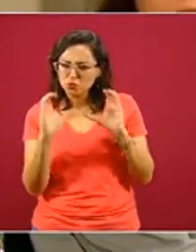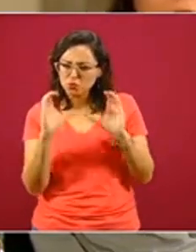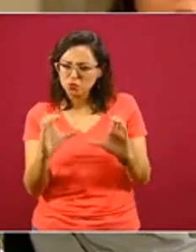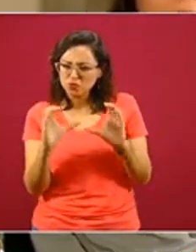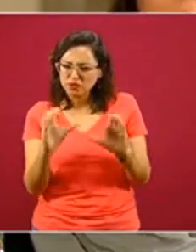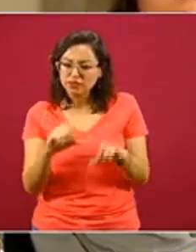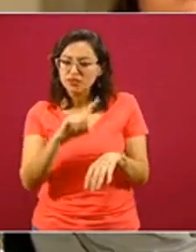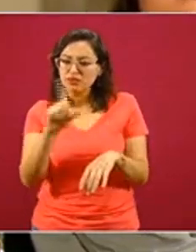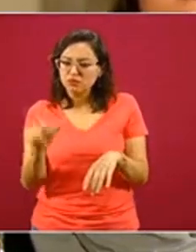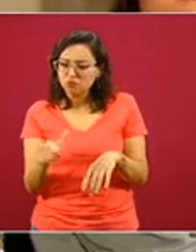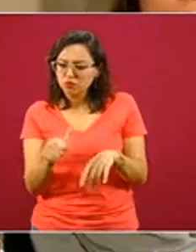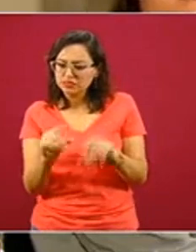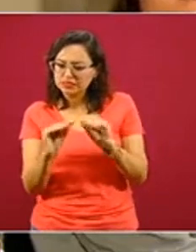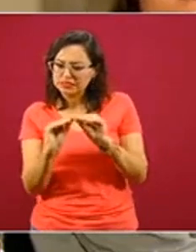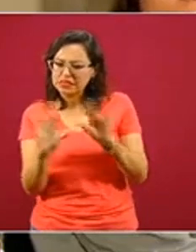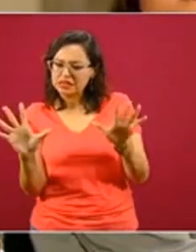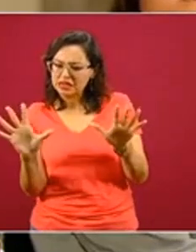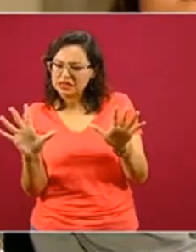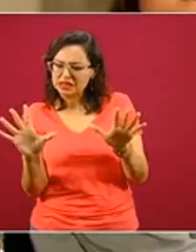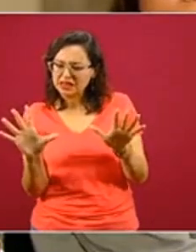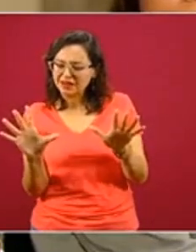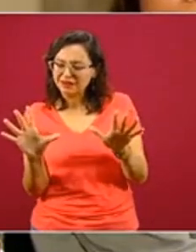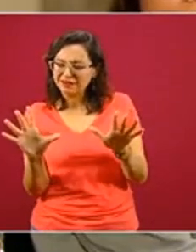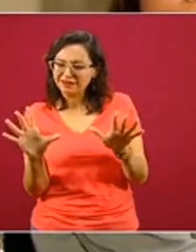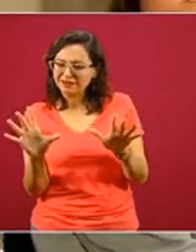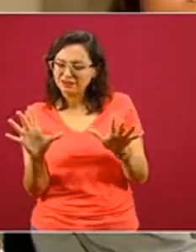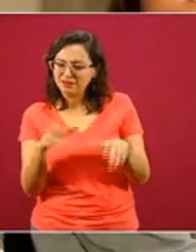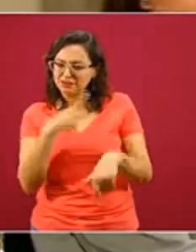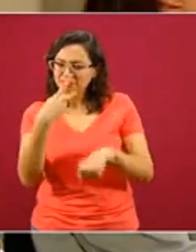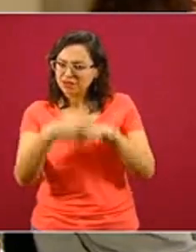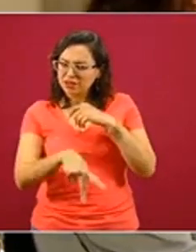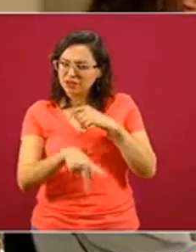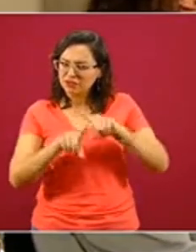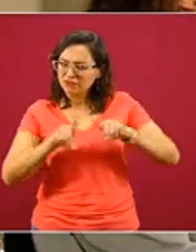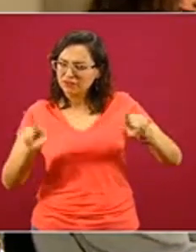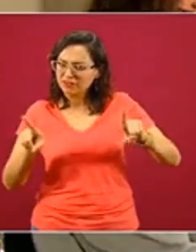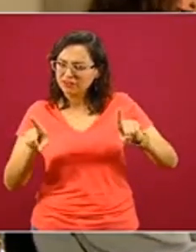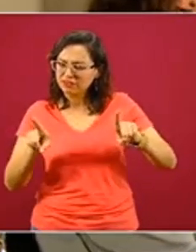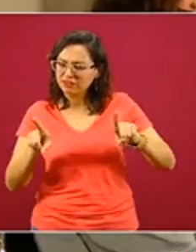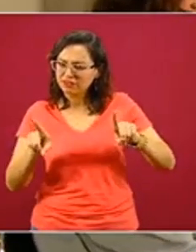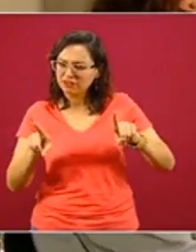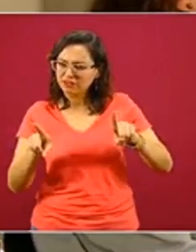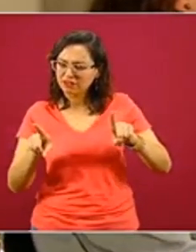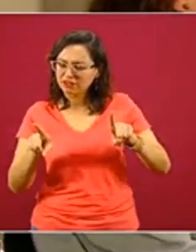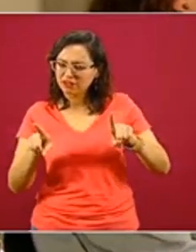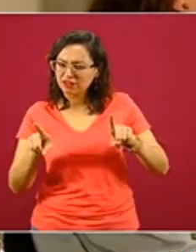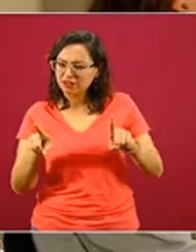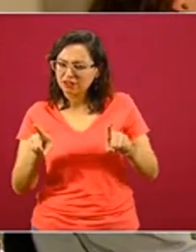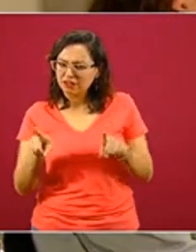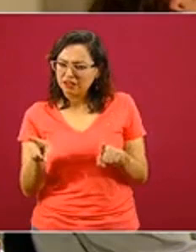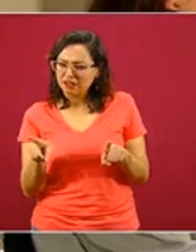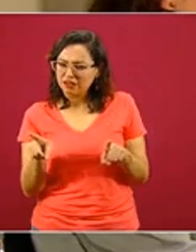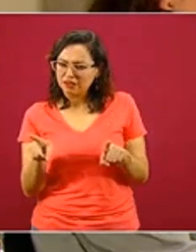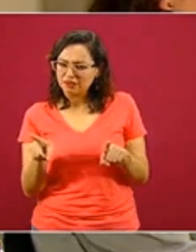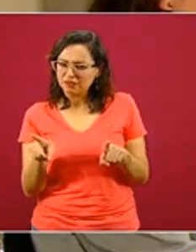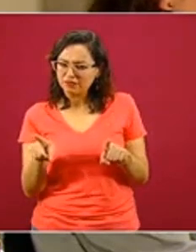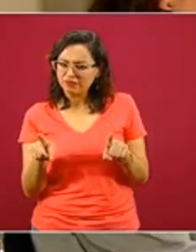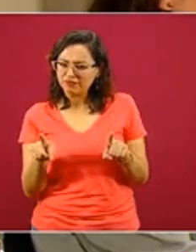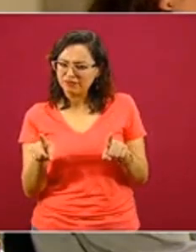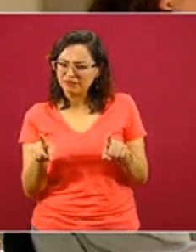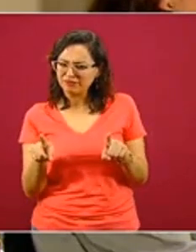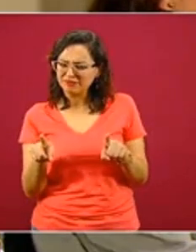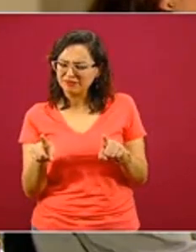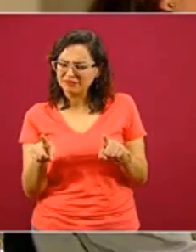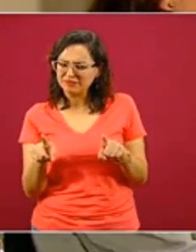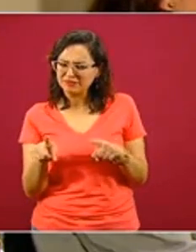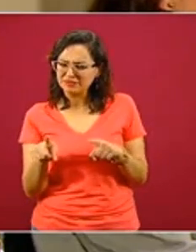aclaró que hubo un cambio en esta ponderación del riesgo. La pregunta concreta en este sentido sería si esta es la versión final de